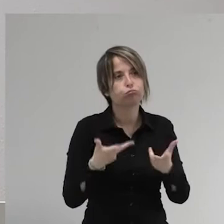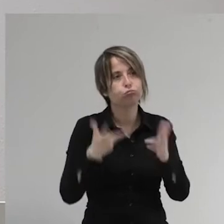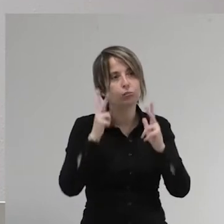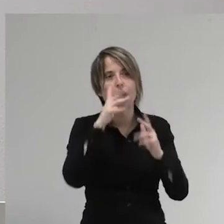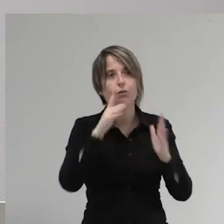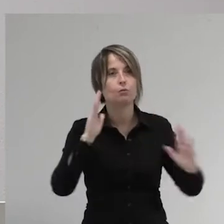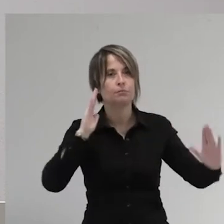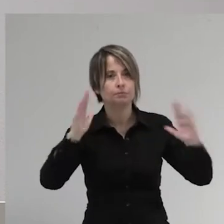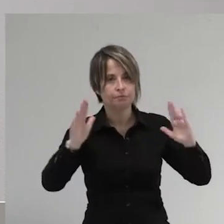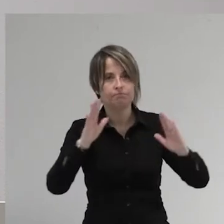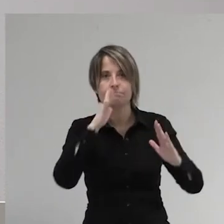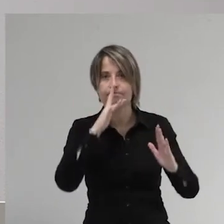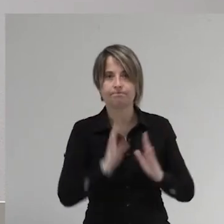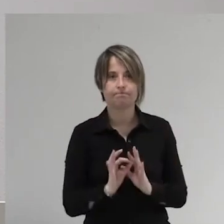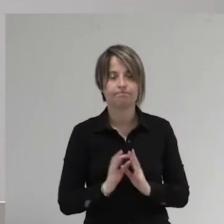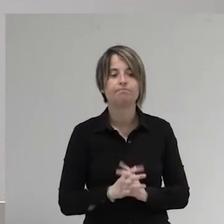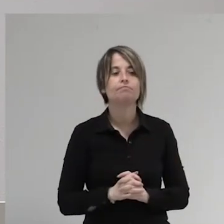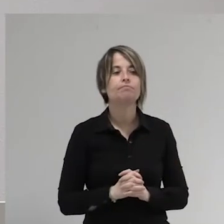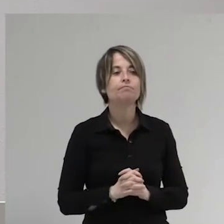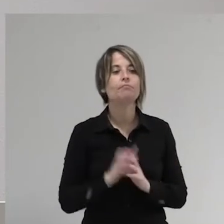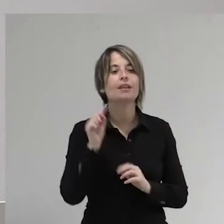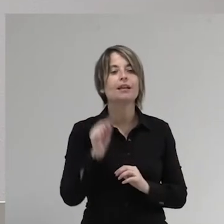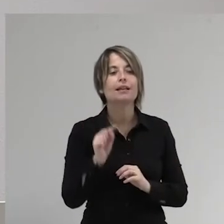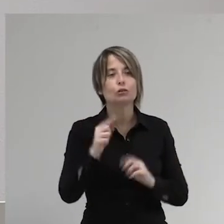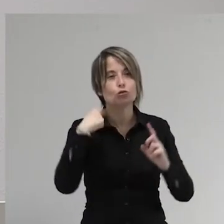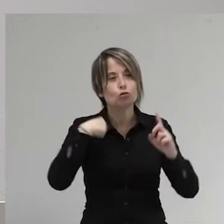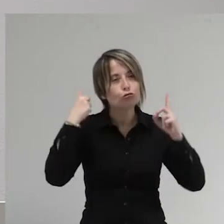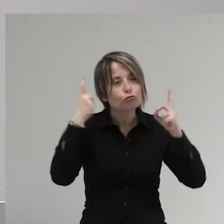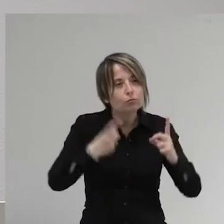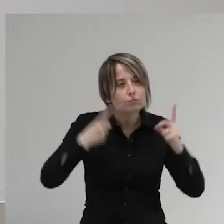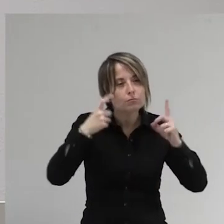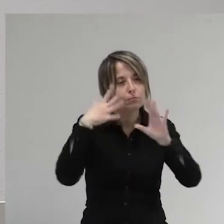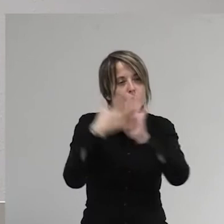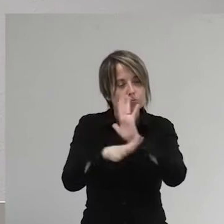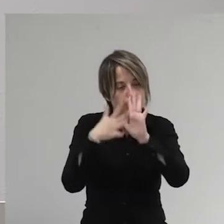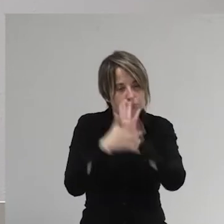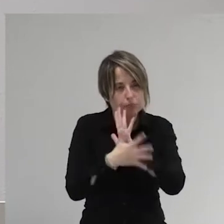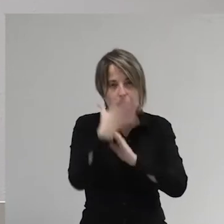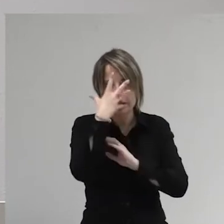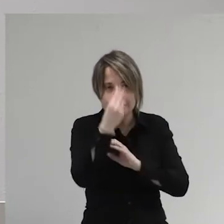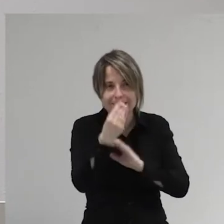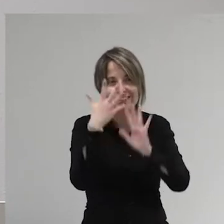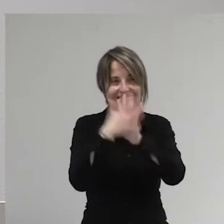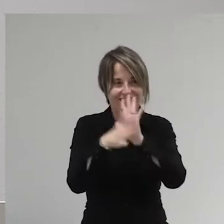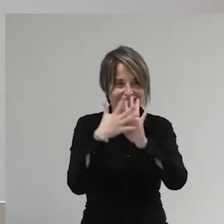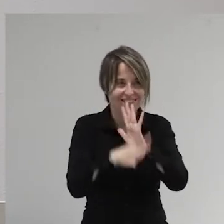fase ahora mismo racial. ¿Vale? Esto es lo que voy a intentar hacer, entender o